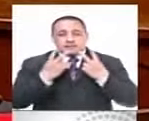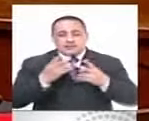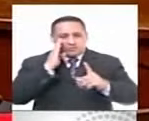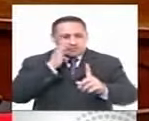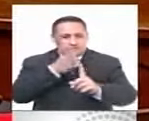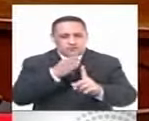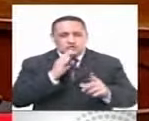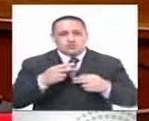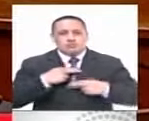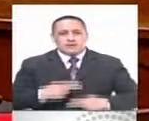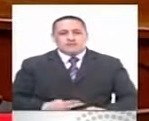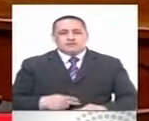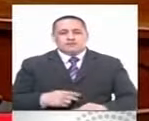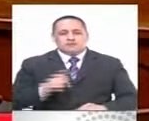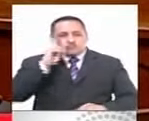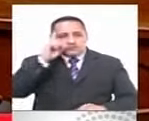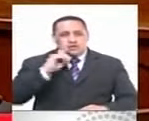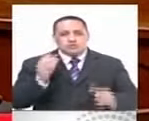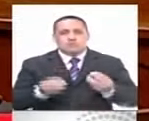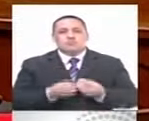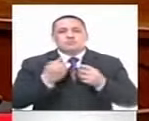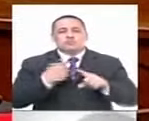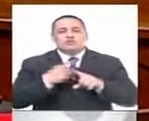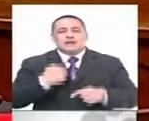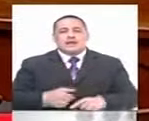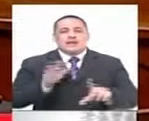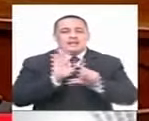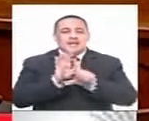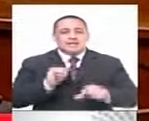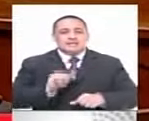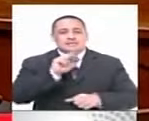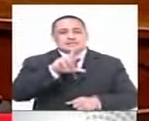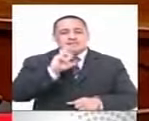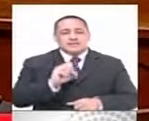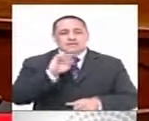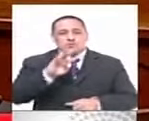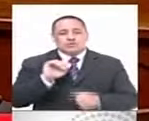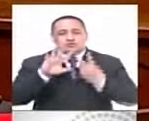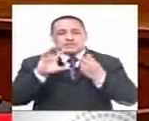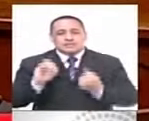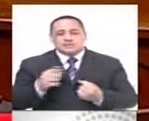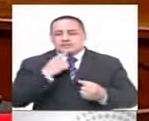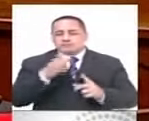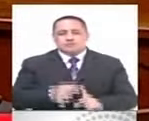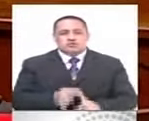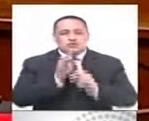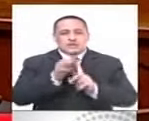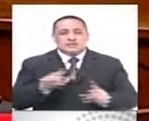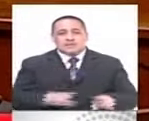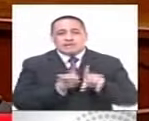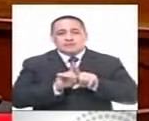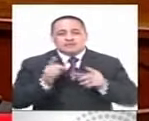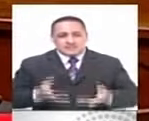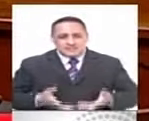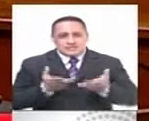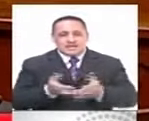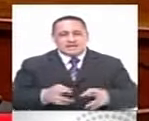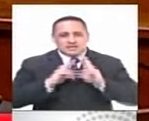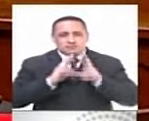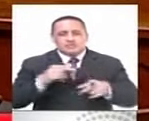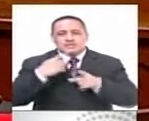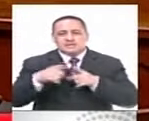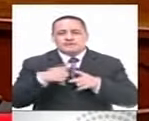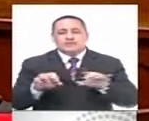enfoque humanitario creado por la Ley 3470 será una prioridad. Este propone brindar respuestas a